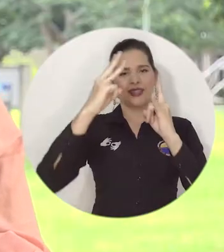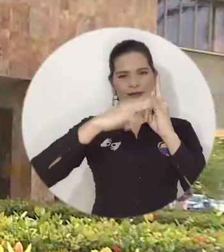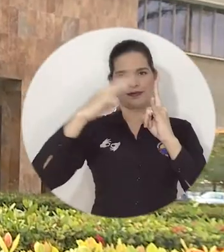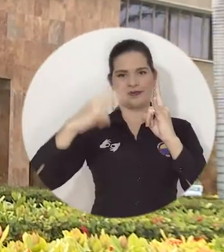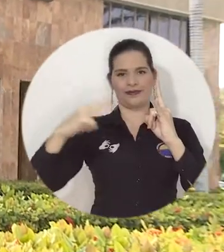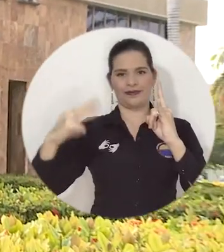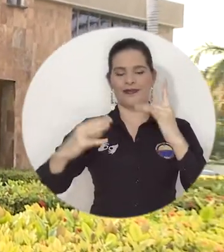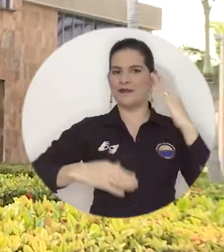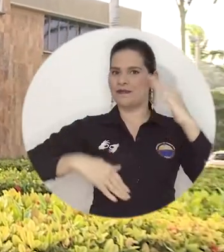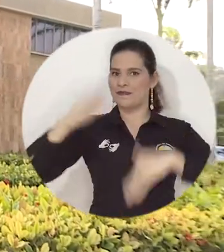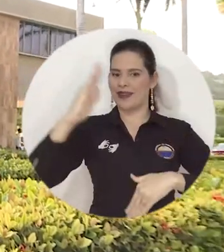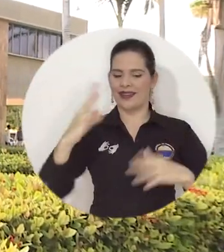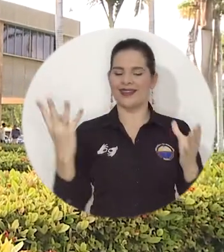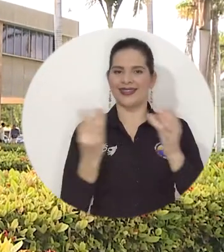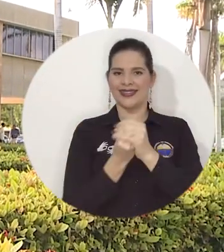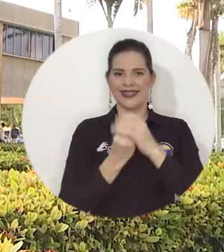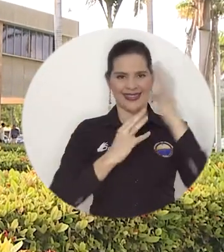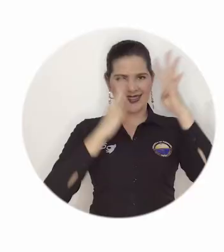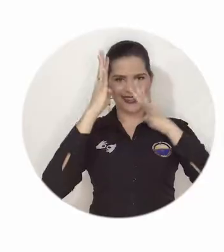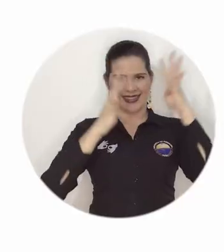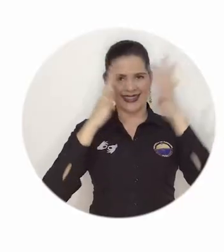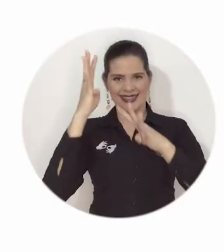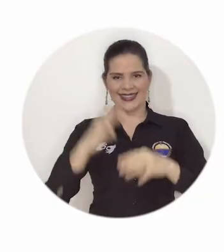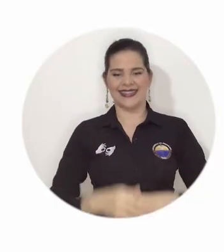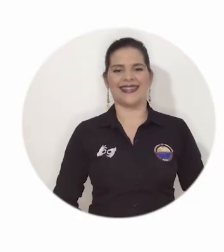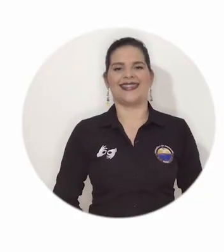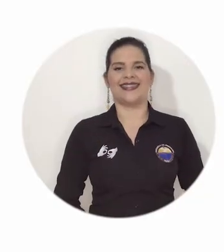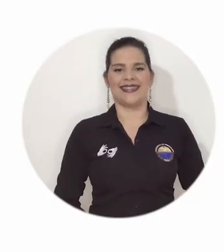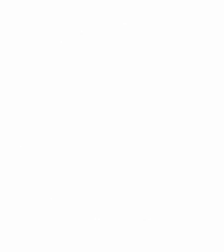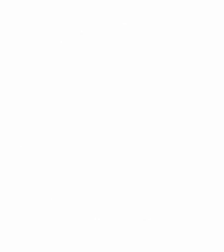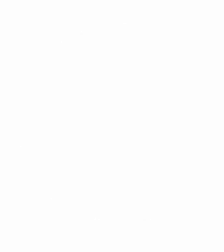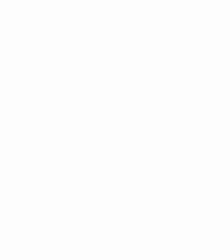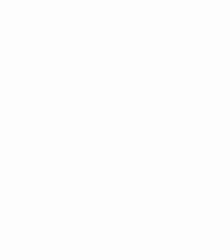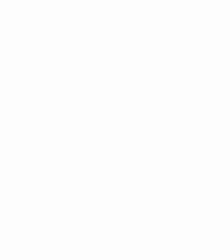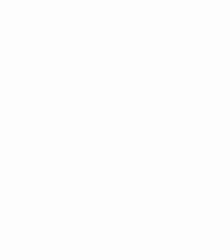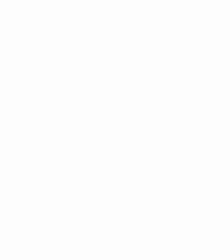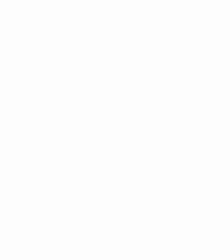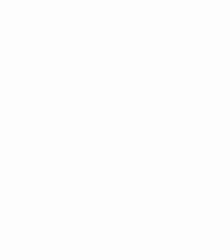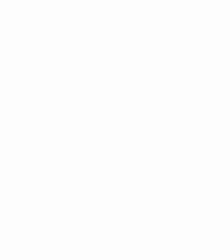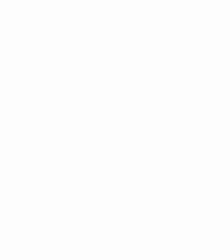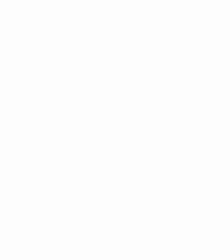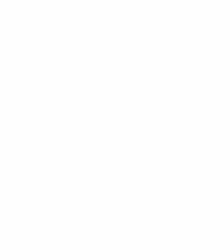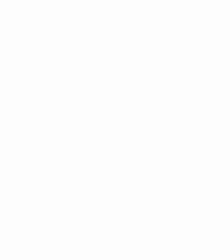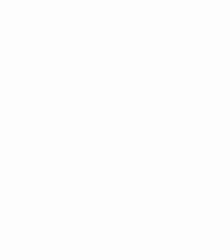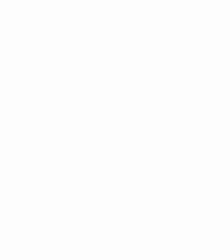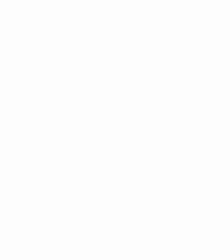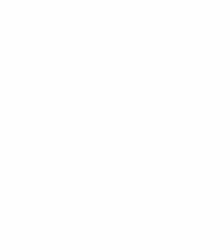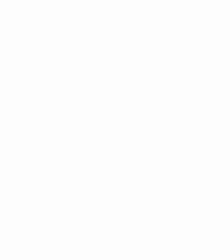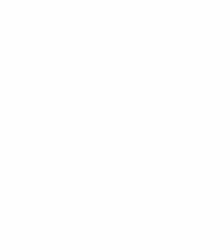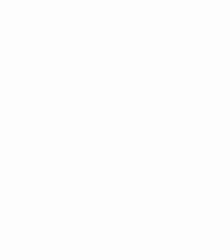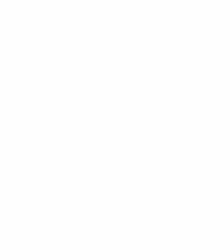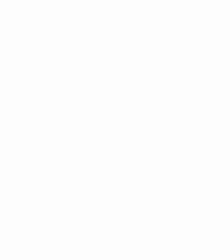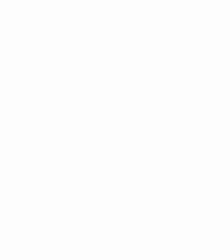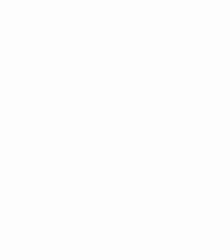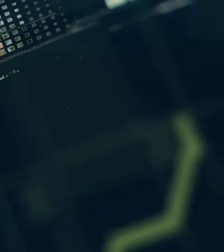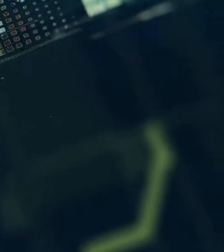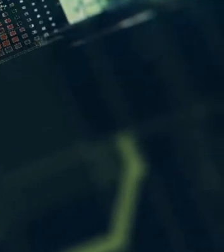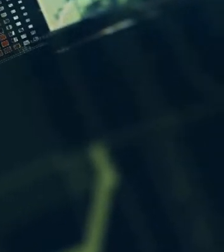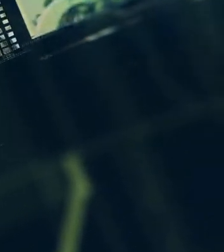esperamos. Universidad del Magdalena. Más incluyente e innovadora.